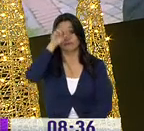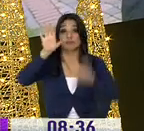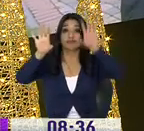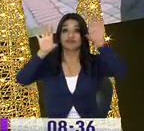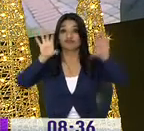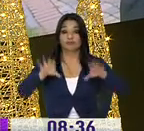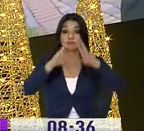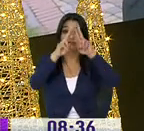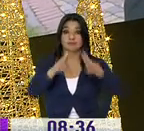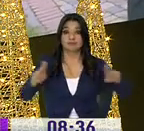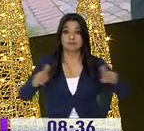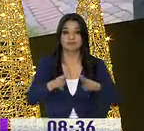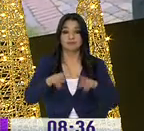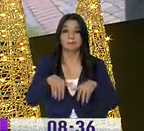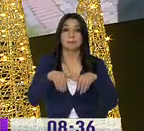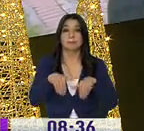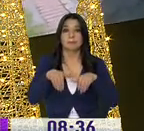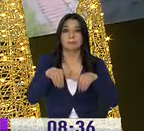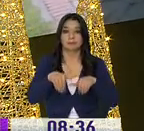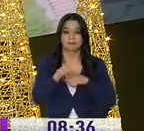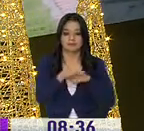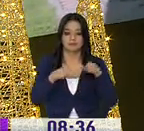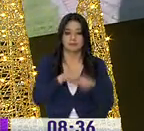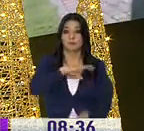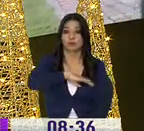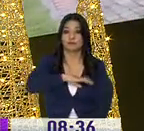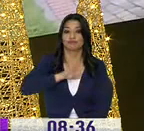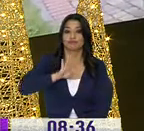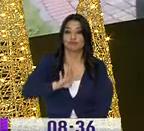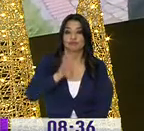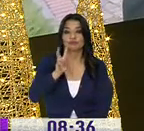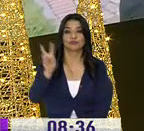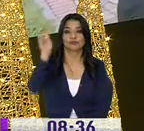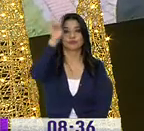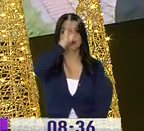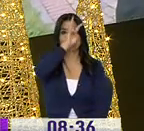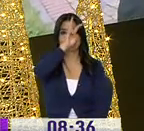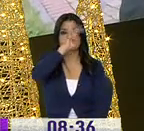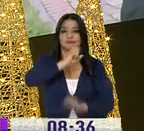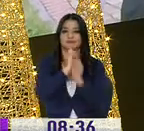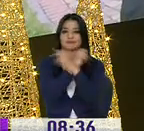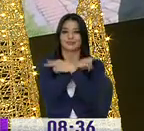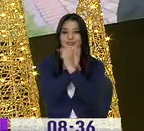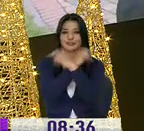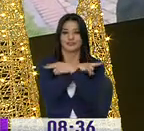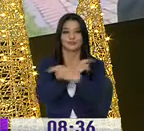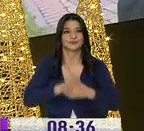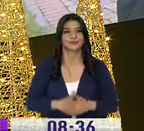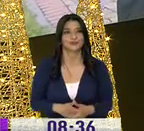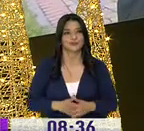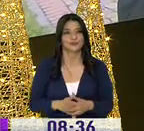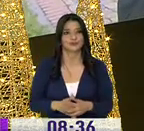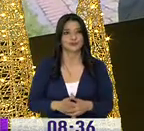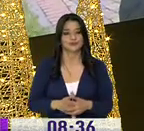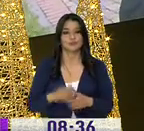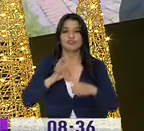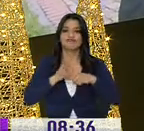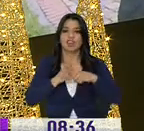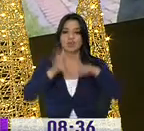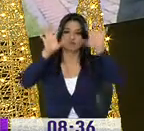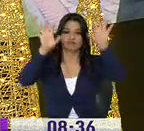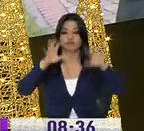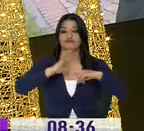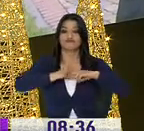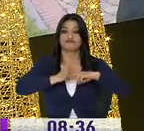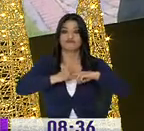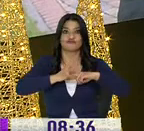Perruna. Esto es organizado por la Administración Zonal Especial Turística de la Mariscal. Así que esta feria peluda, mi querido